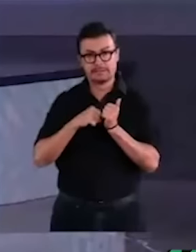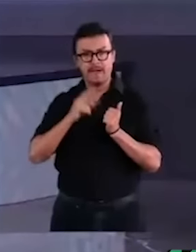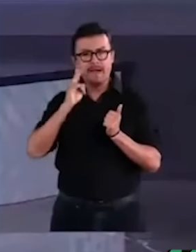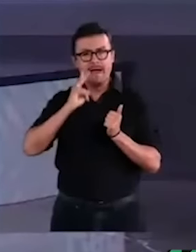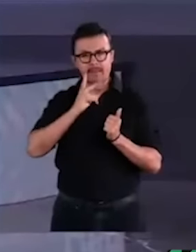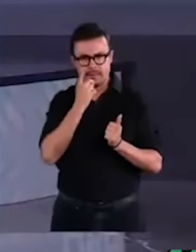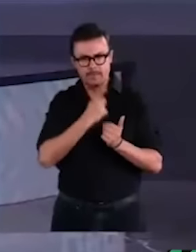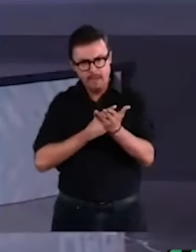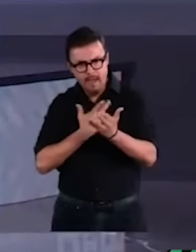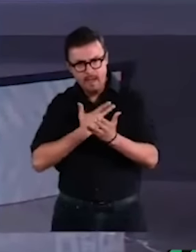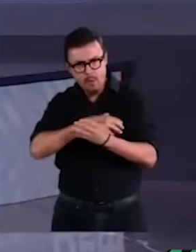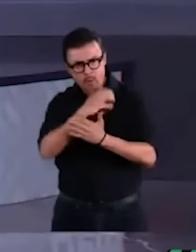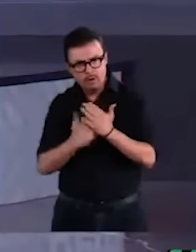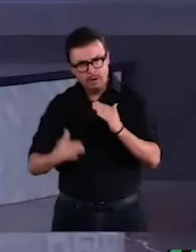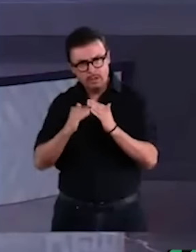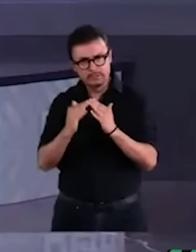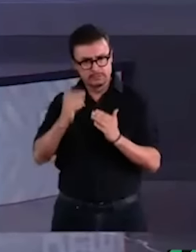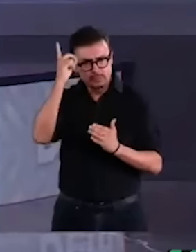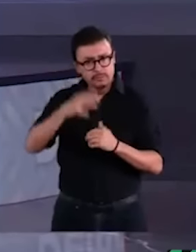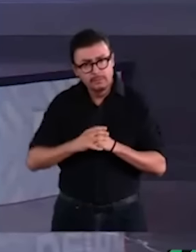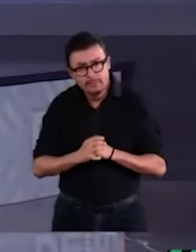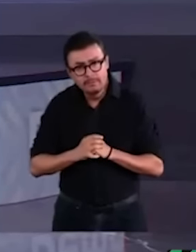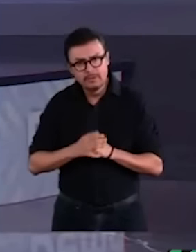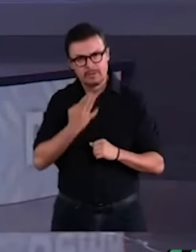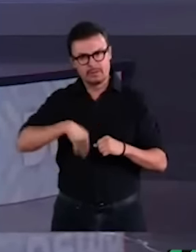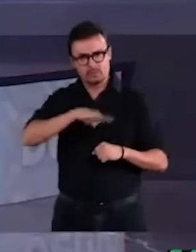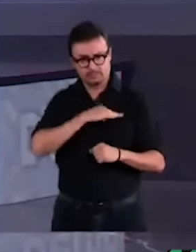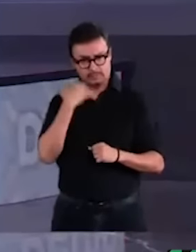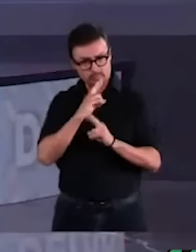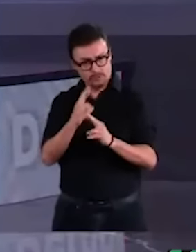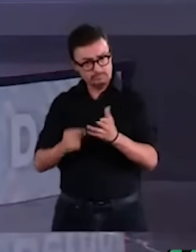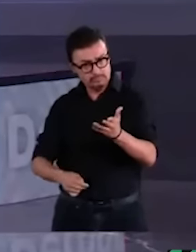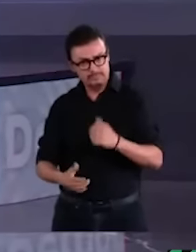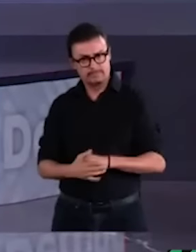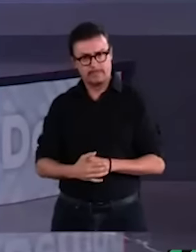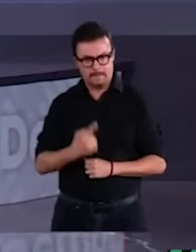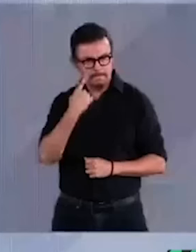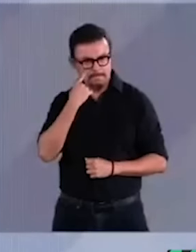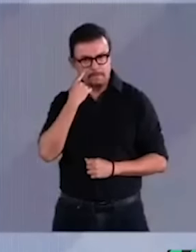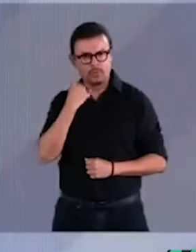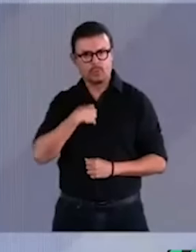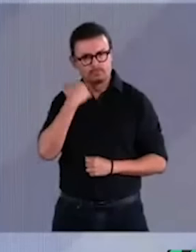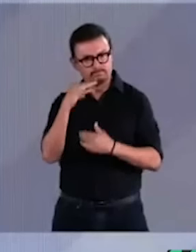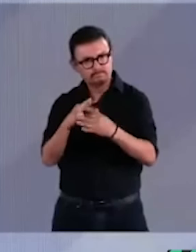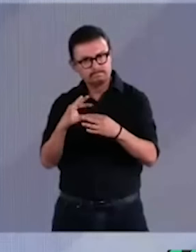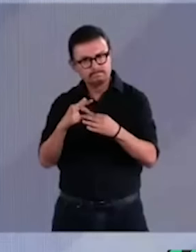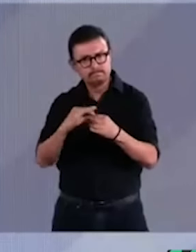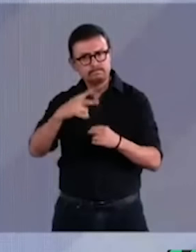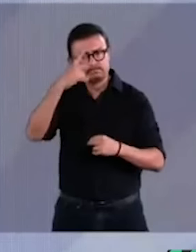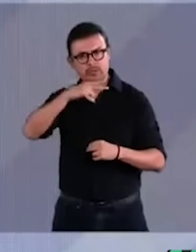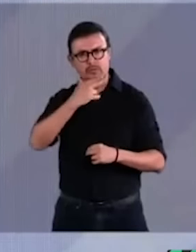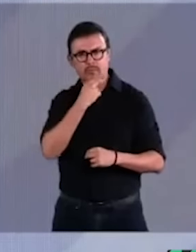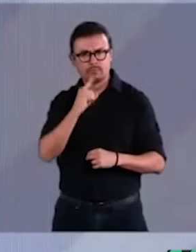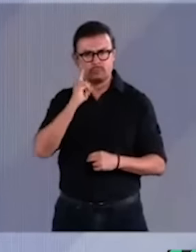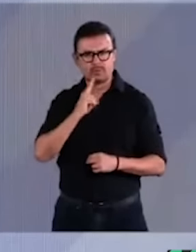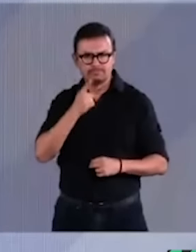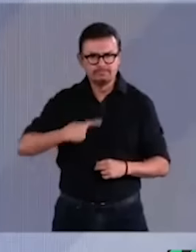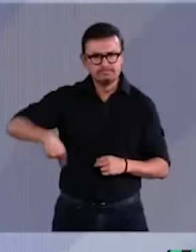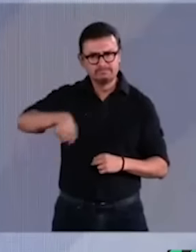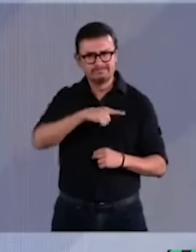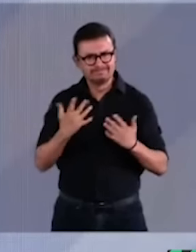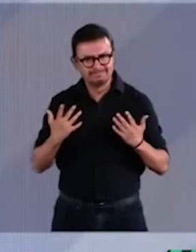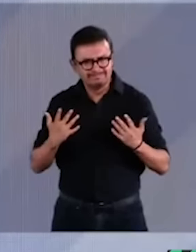contrato de compraventa. ¿Quieres comentar algo, Claudia? Bueno, quiero hacer un paréntesis. Las mexicanas y los mexicanos no nos